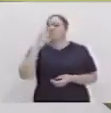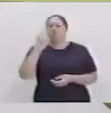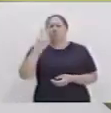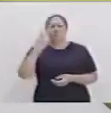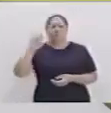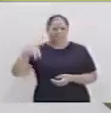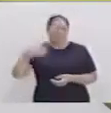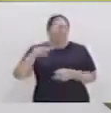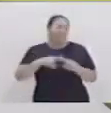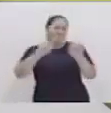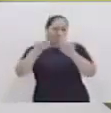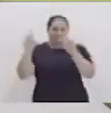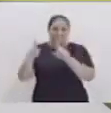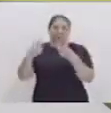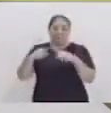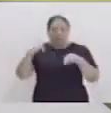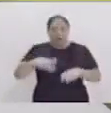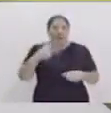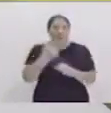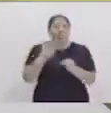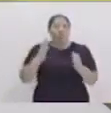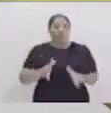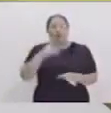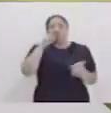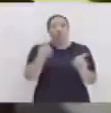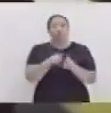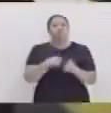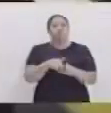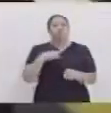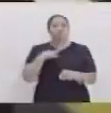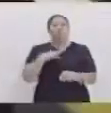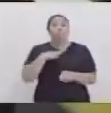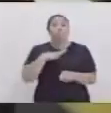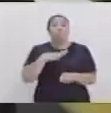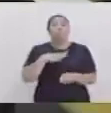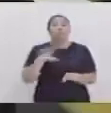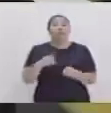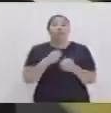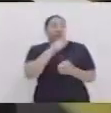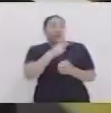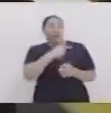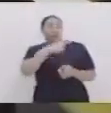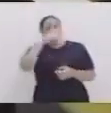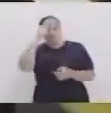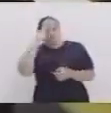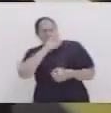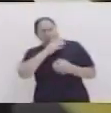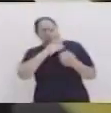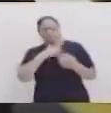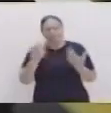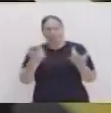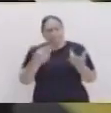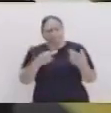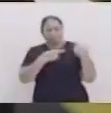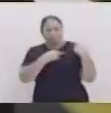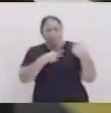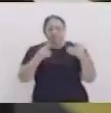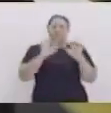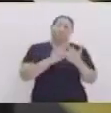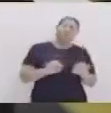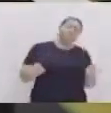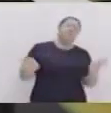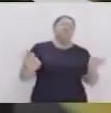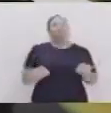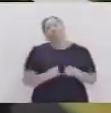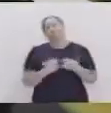han dedicado a componer música para este maravilloso instrumento como lo es el piano. Hoy